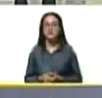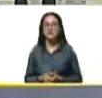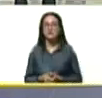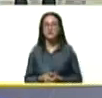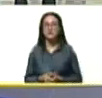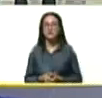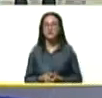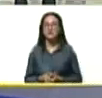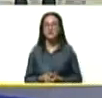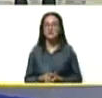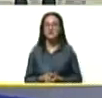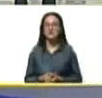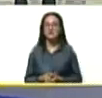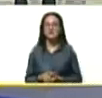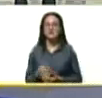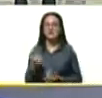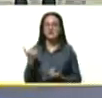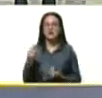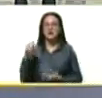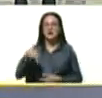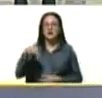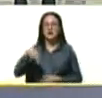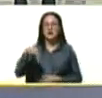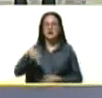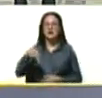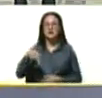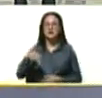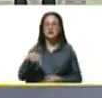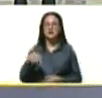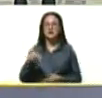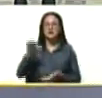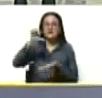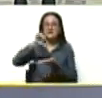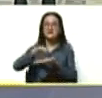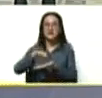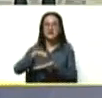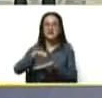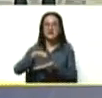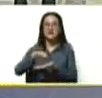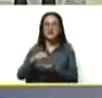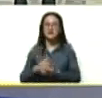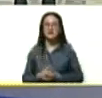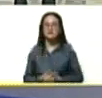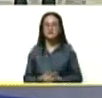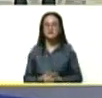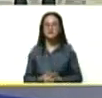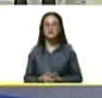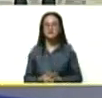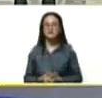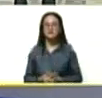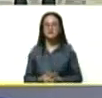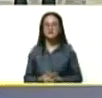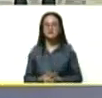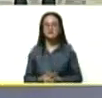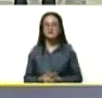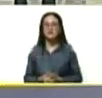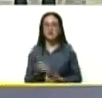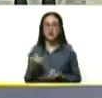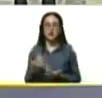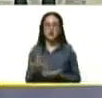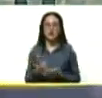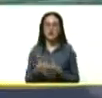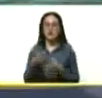Caracas, precisamente en este lugar que es la centralidad de la ciudad. Bueno, presidente, estoy aquí con parte del